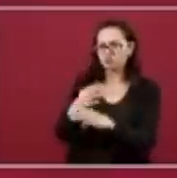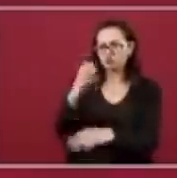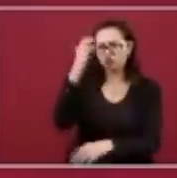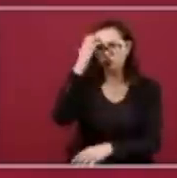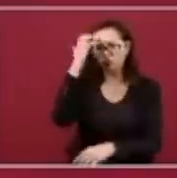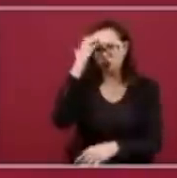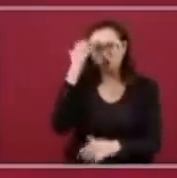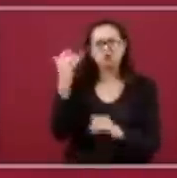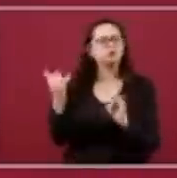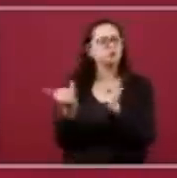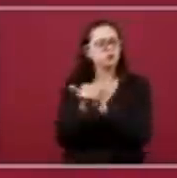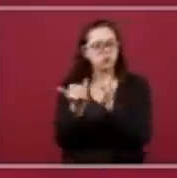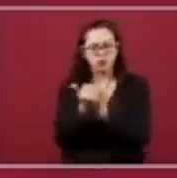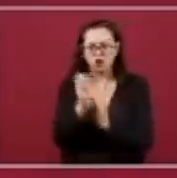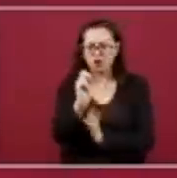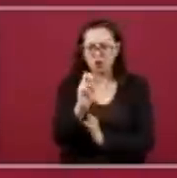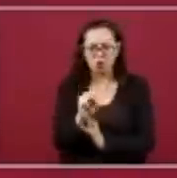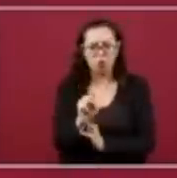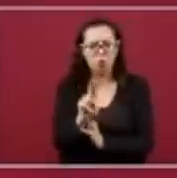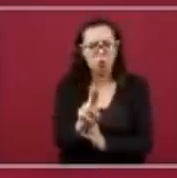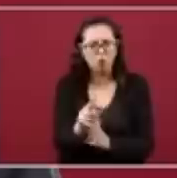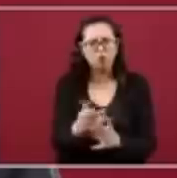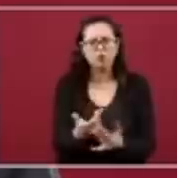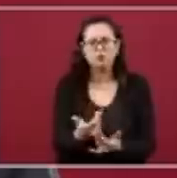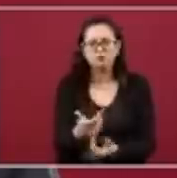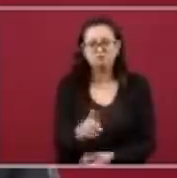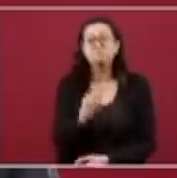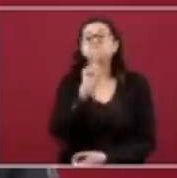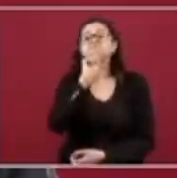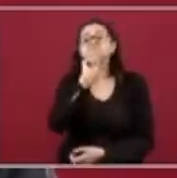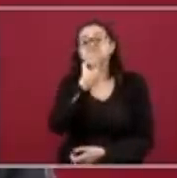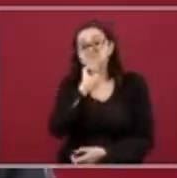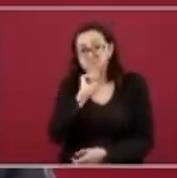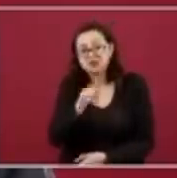la ONU, incluso